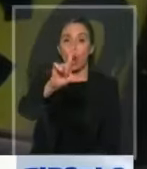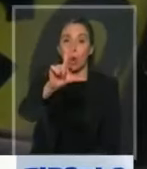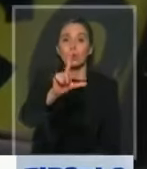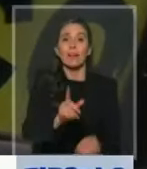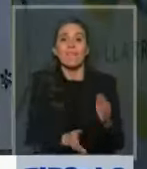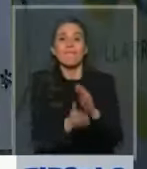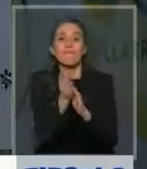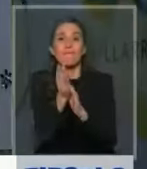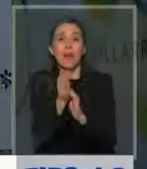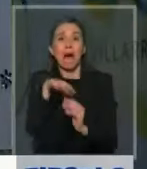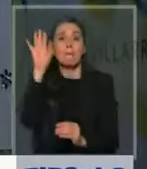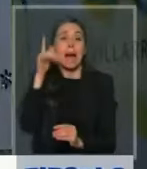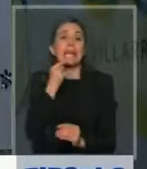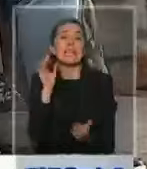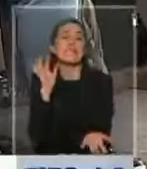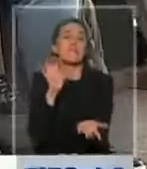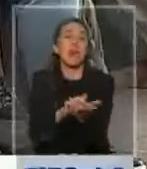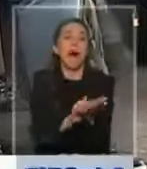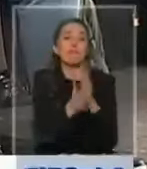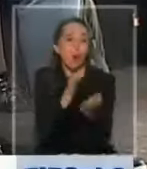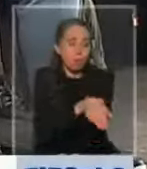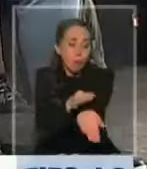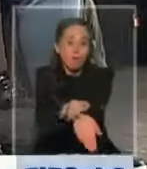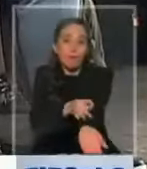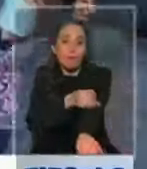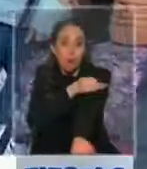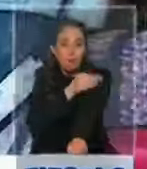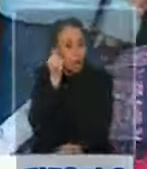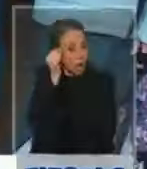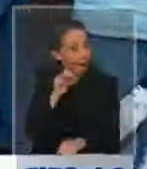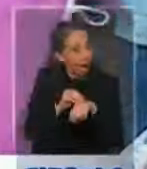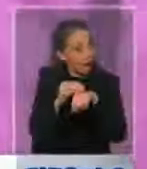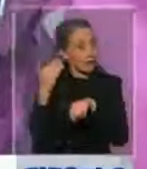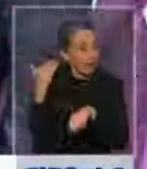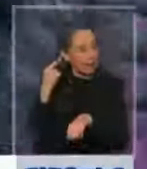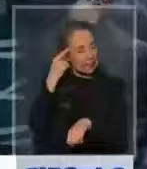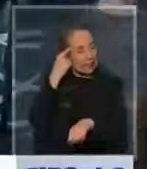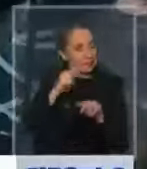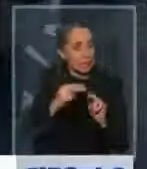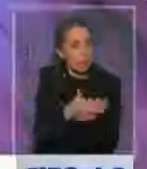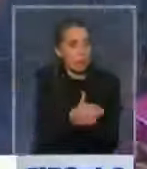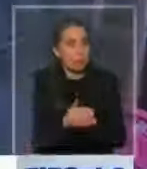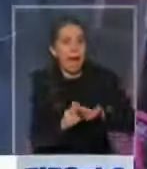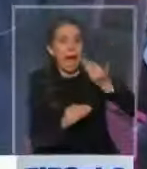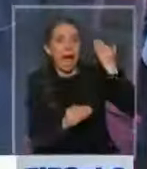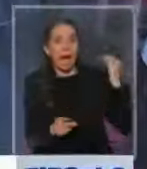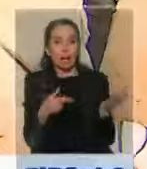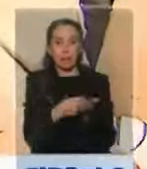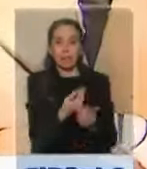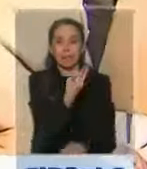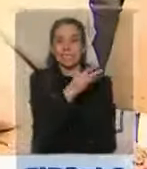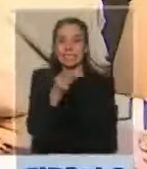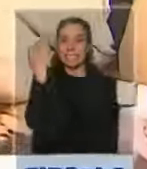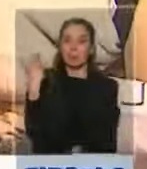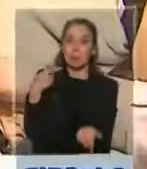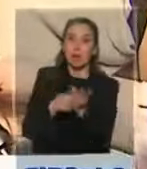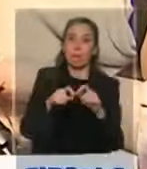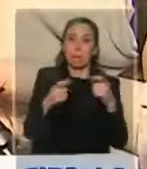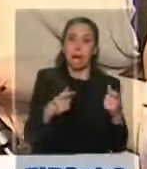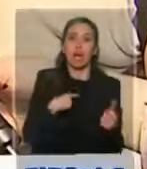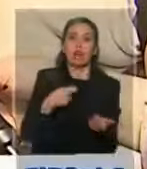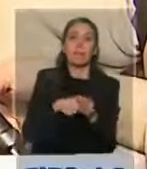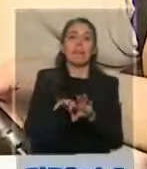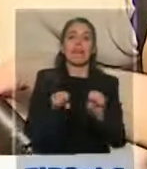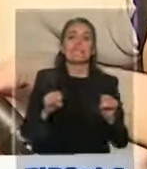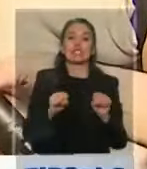destinos más cotizados. Eso se veía venir, así que varios se prepararon de mucho antes. Como 3 semanas. Comprar de ida y vuelta al